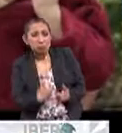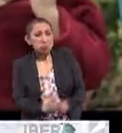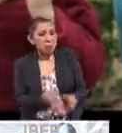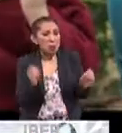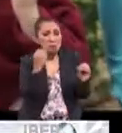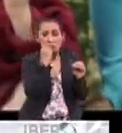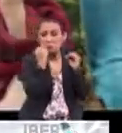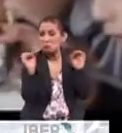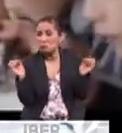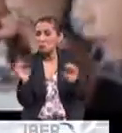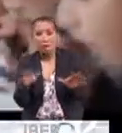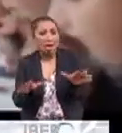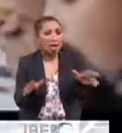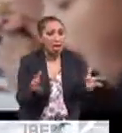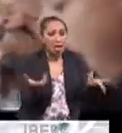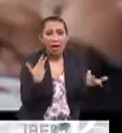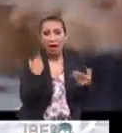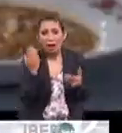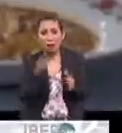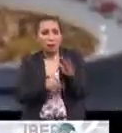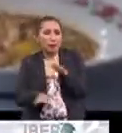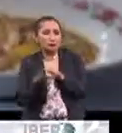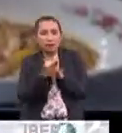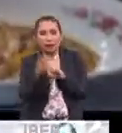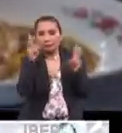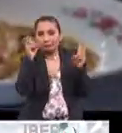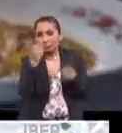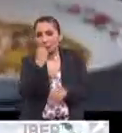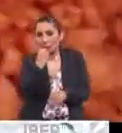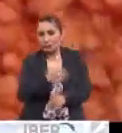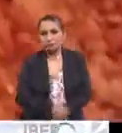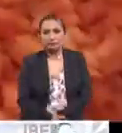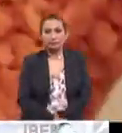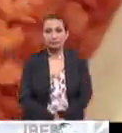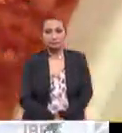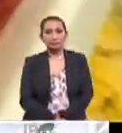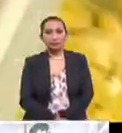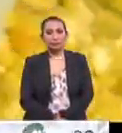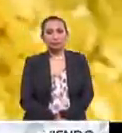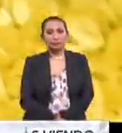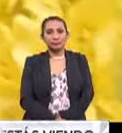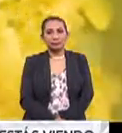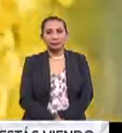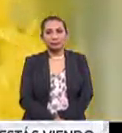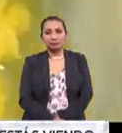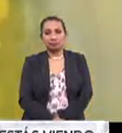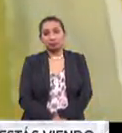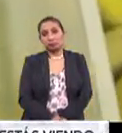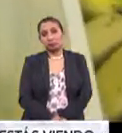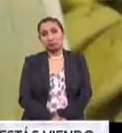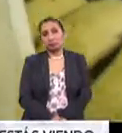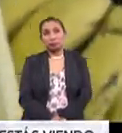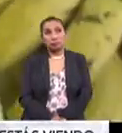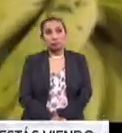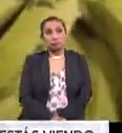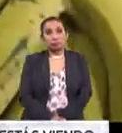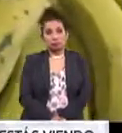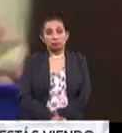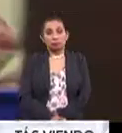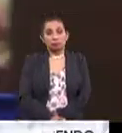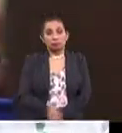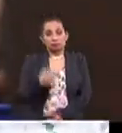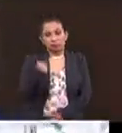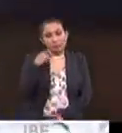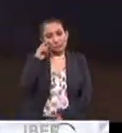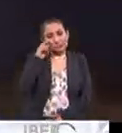y satisfacer sus necesidades más básicas en materia de alimentación? Bueno, yo... por